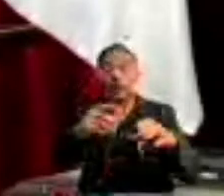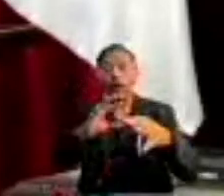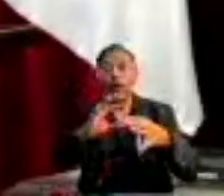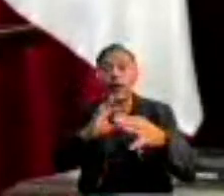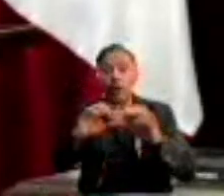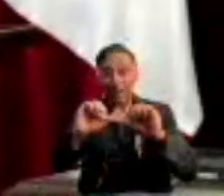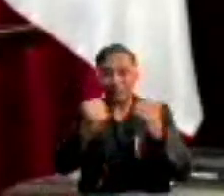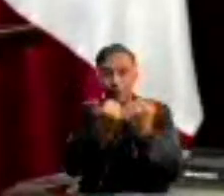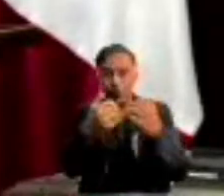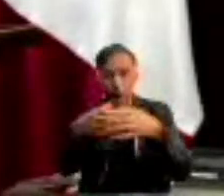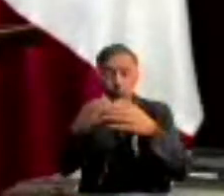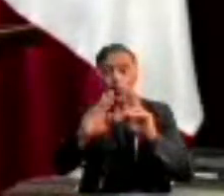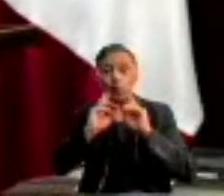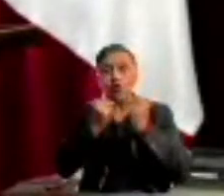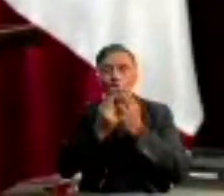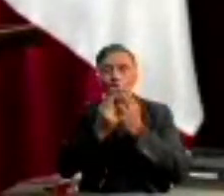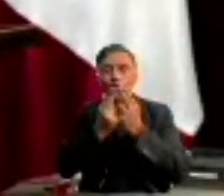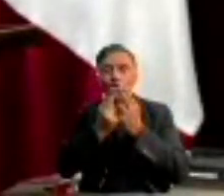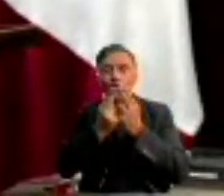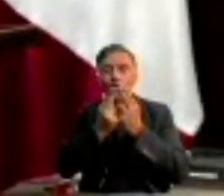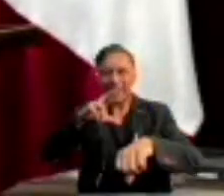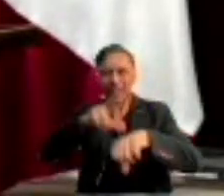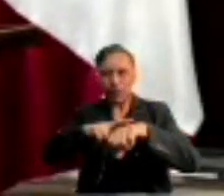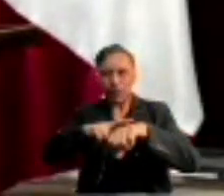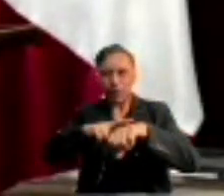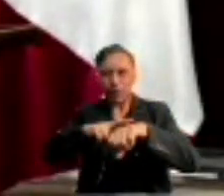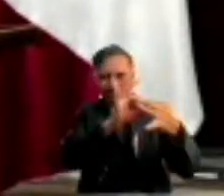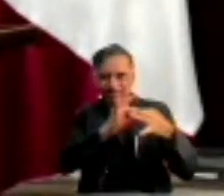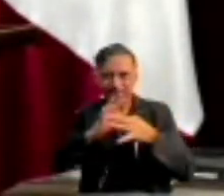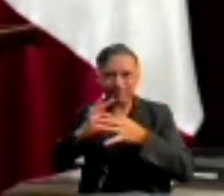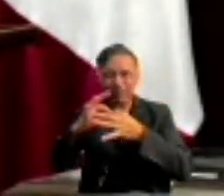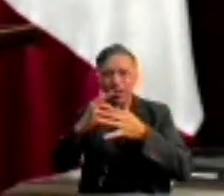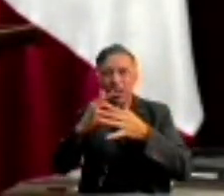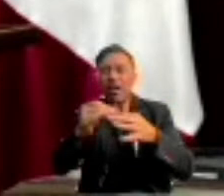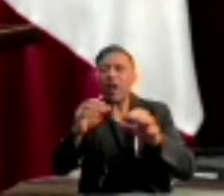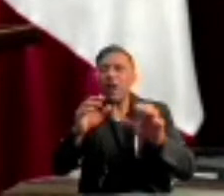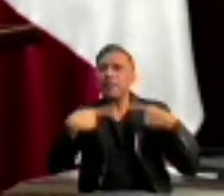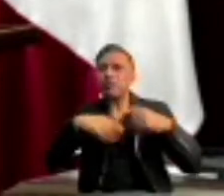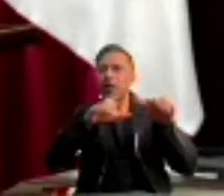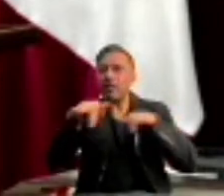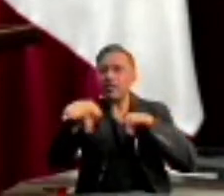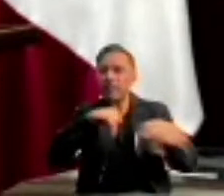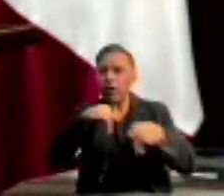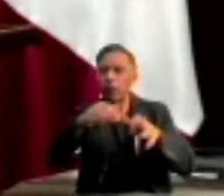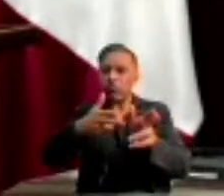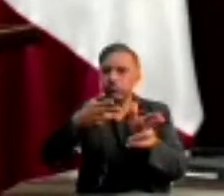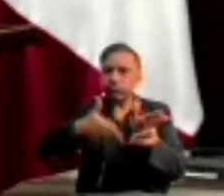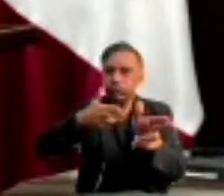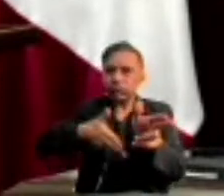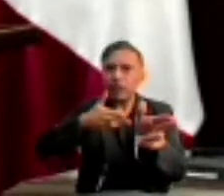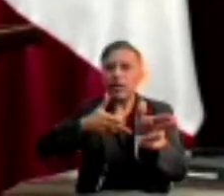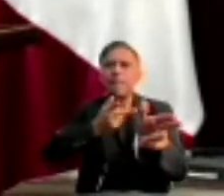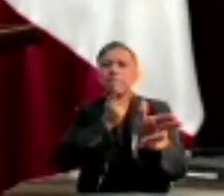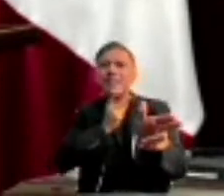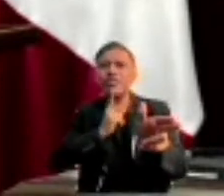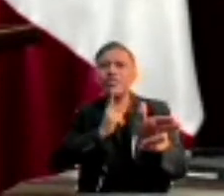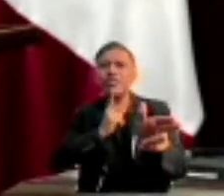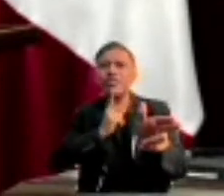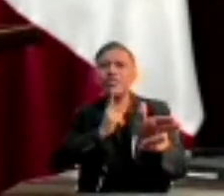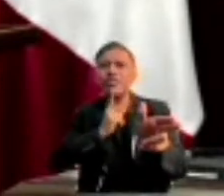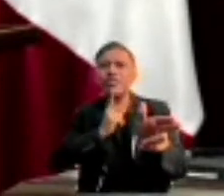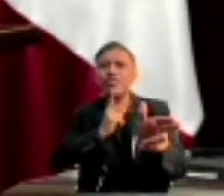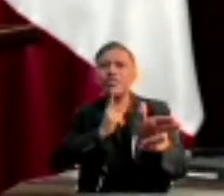y política de represión que se sometía contra trabajadores ferrocarrileros y petroleros. Ya en el marco